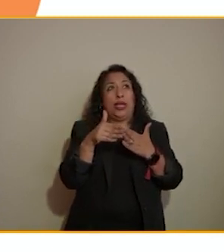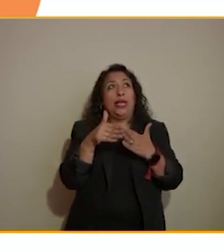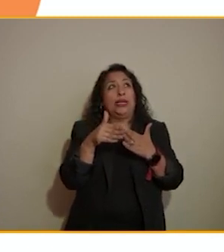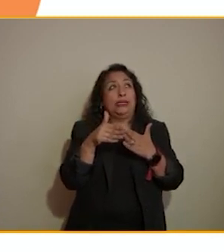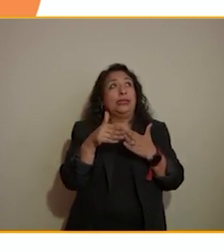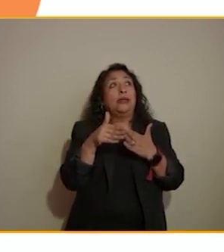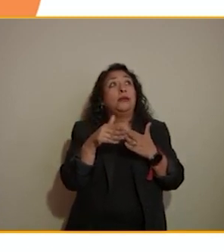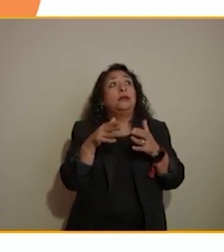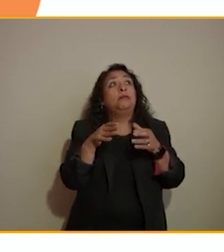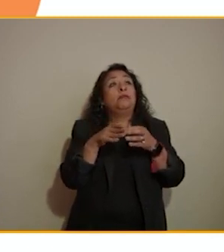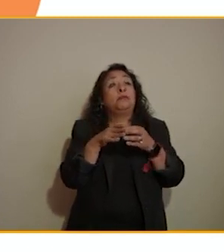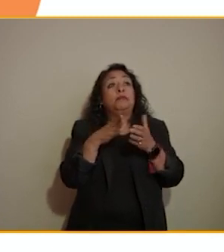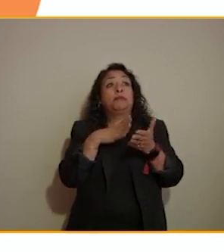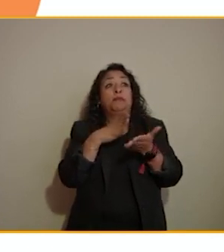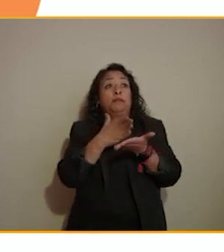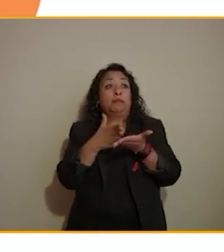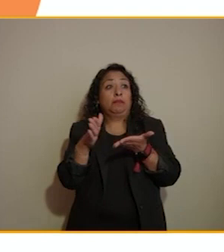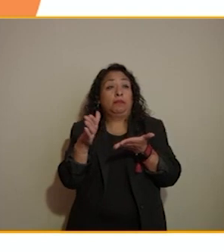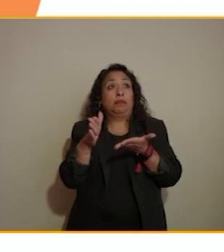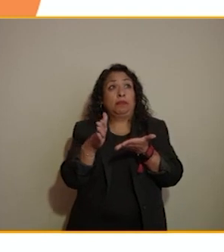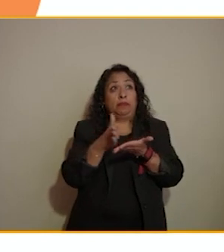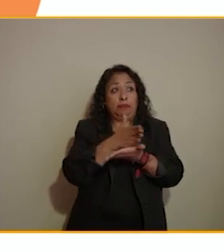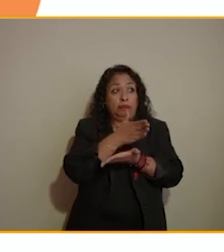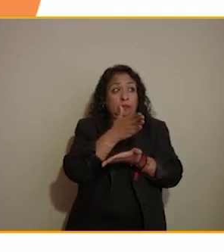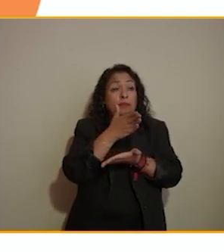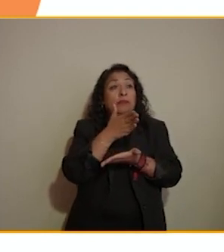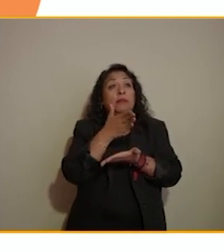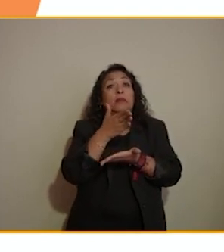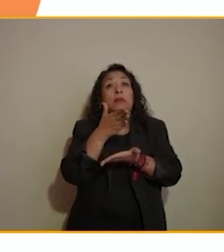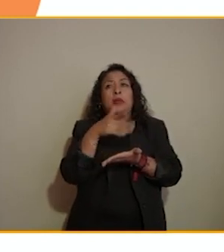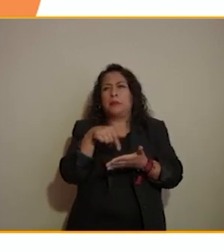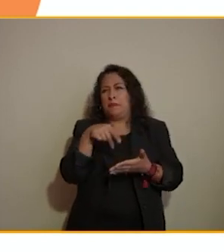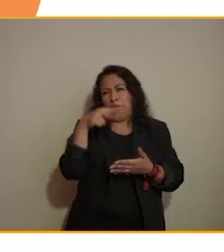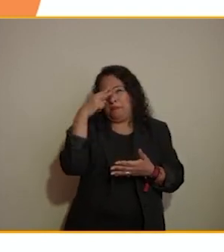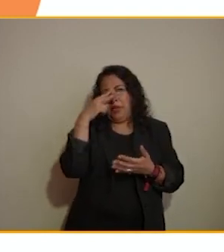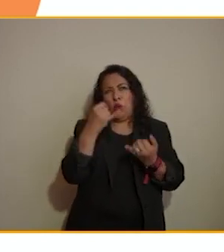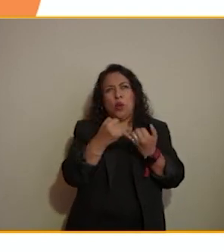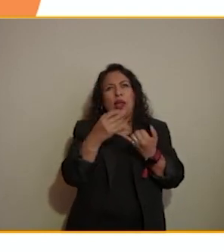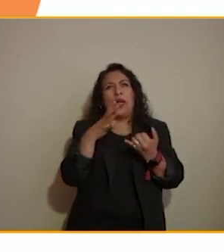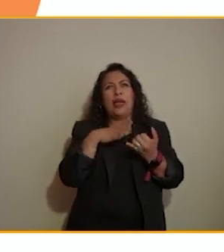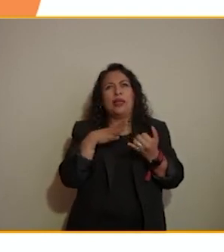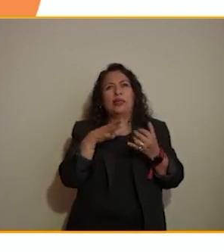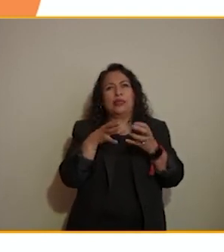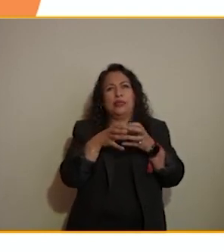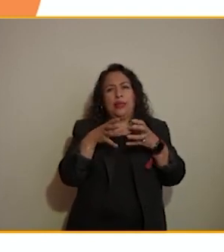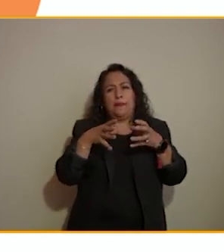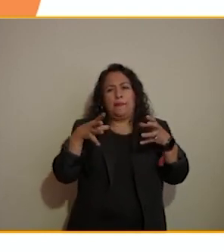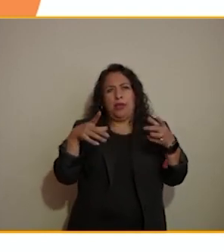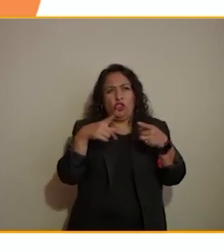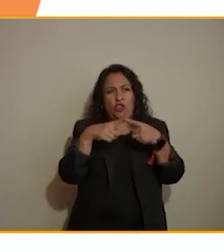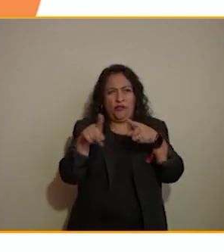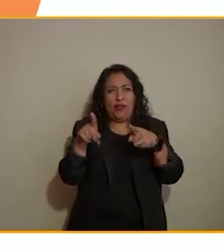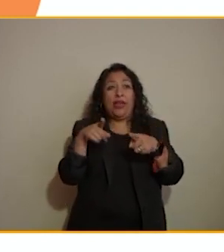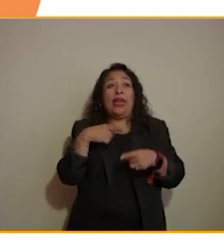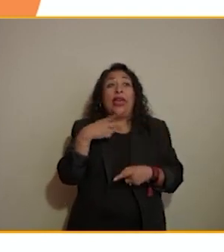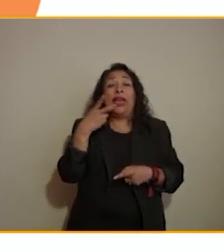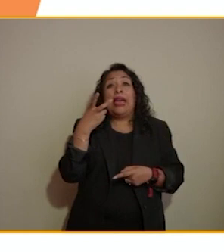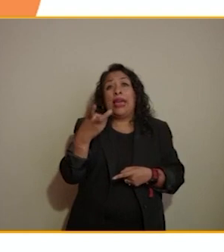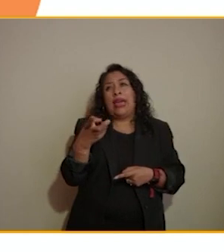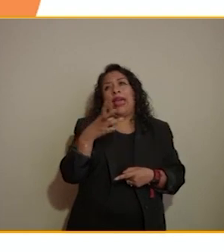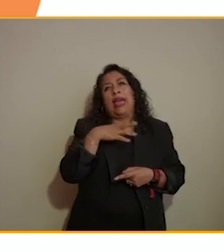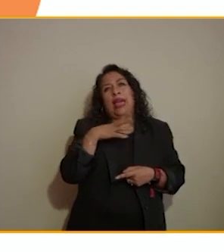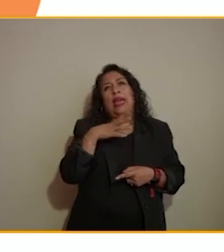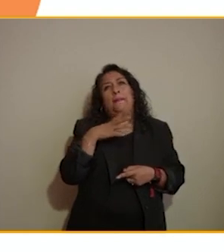están clasificadas así como en México, en distintos tamaños y por lo tanto representan